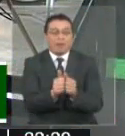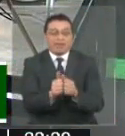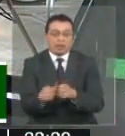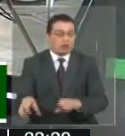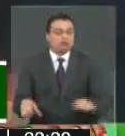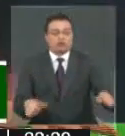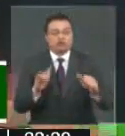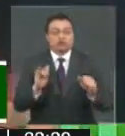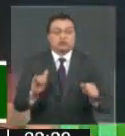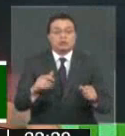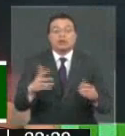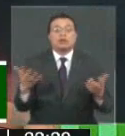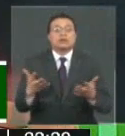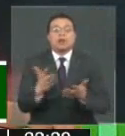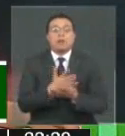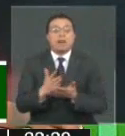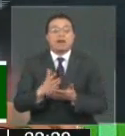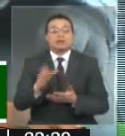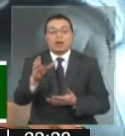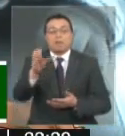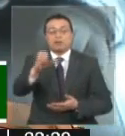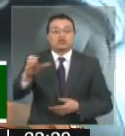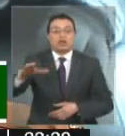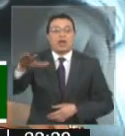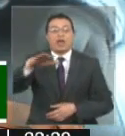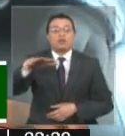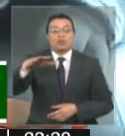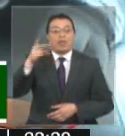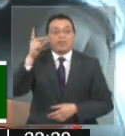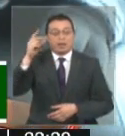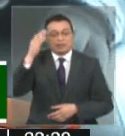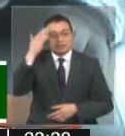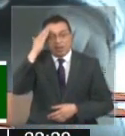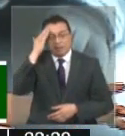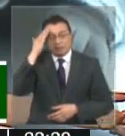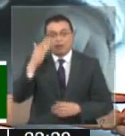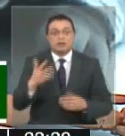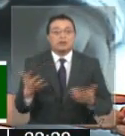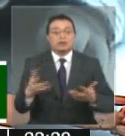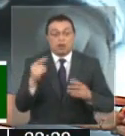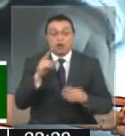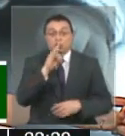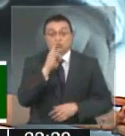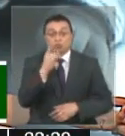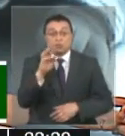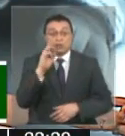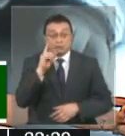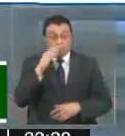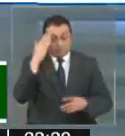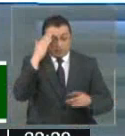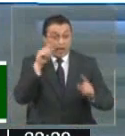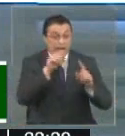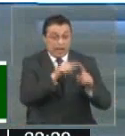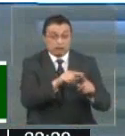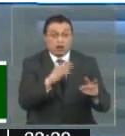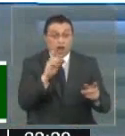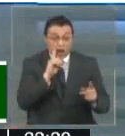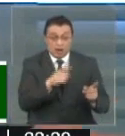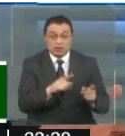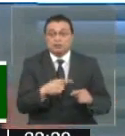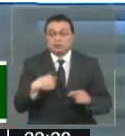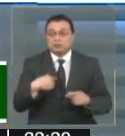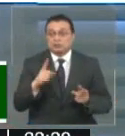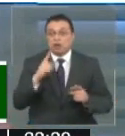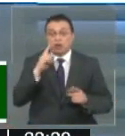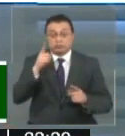acompañante. ¿Qué pasa con las personas con discapacidad mental también? ¿Cómo está? ¿Hay turismo pensado para ello? Bueno, de hecho, nosotros tenemos, no